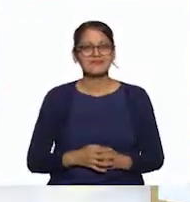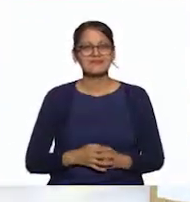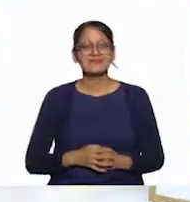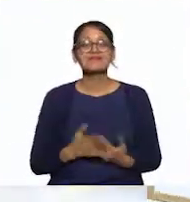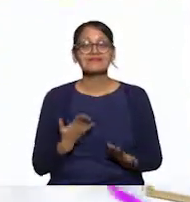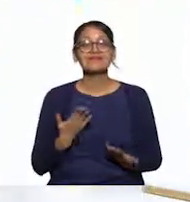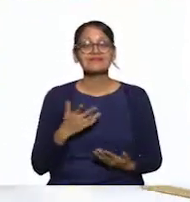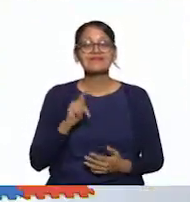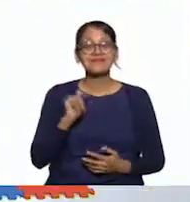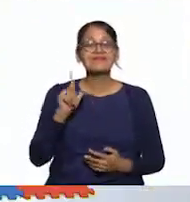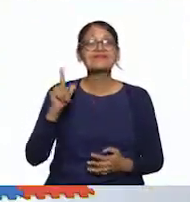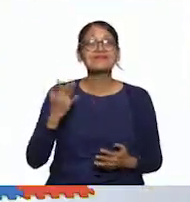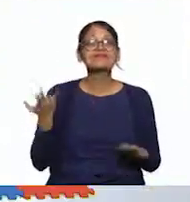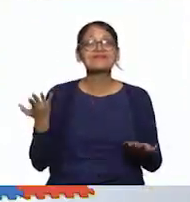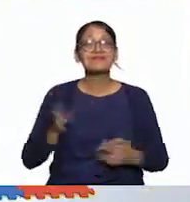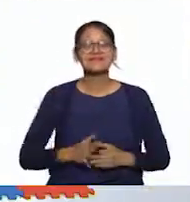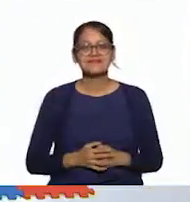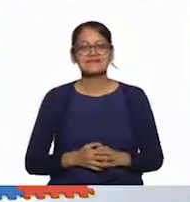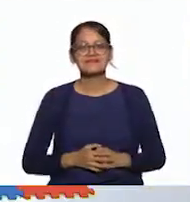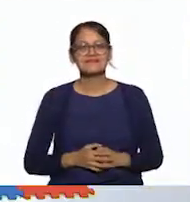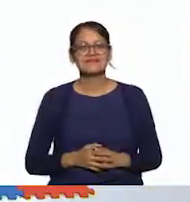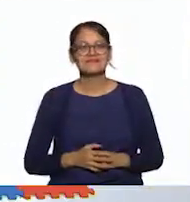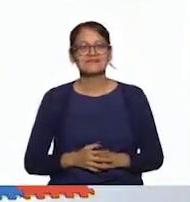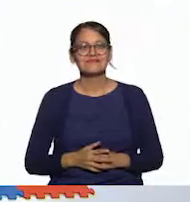¿Qué te pareció?